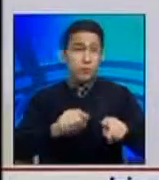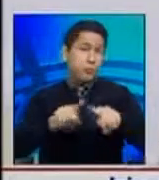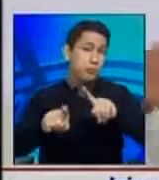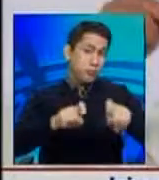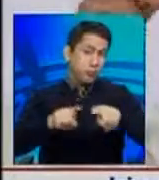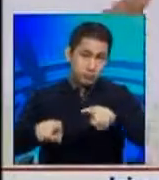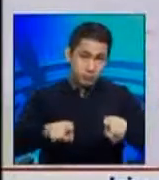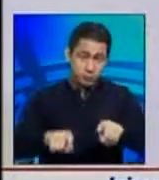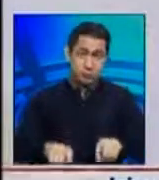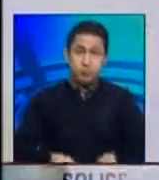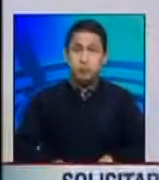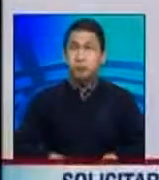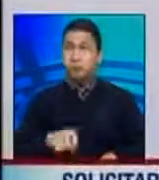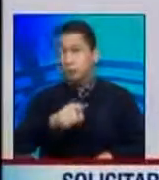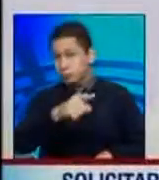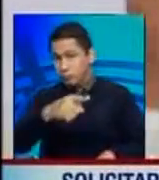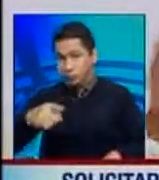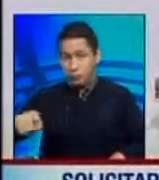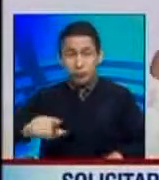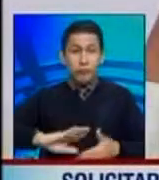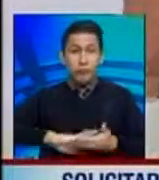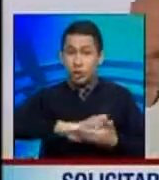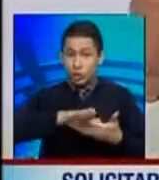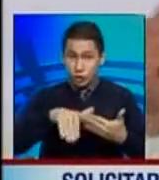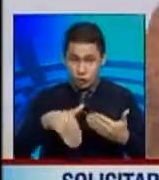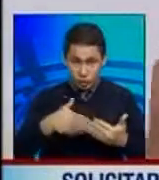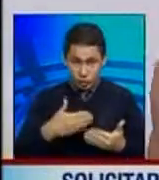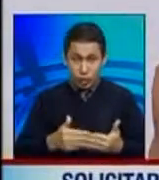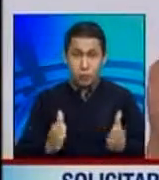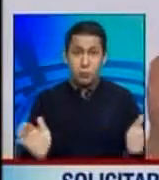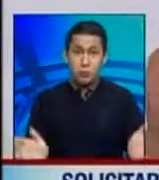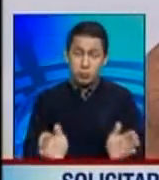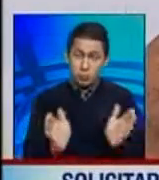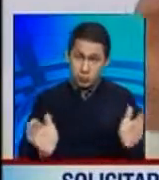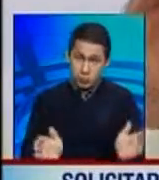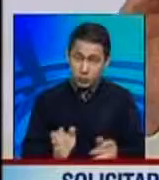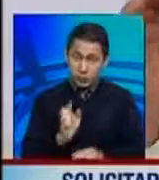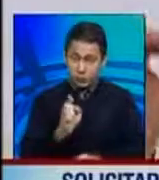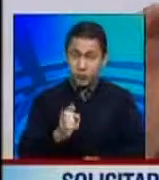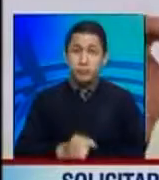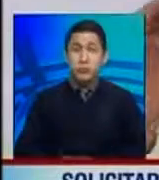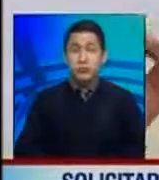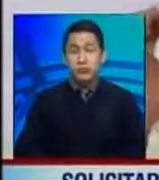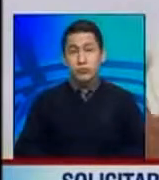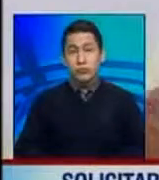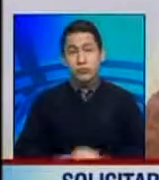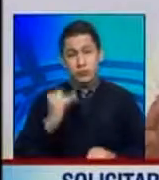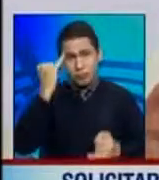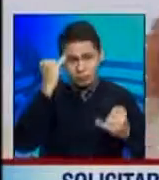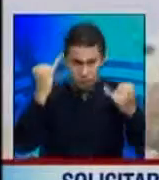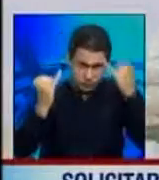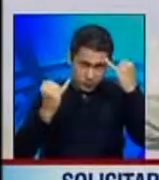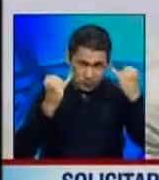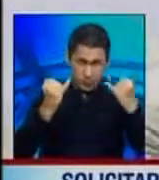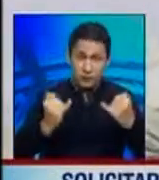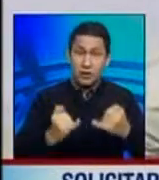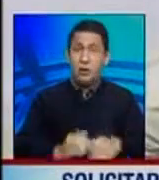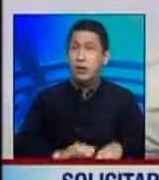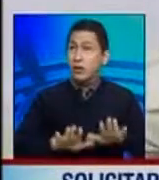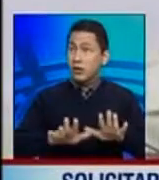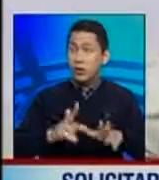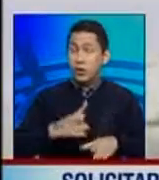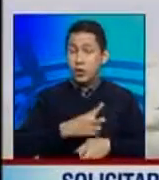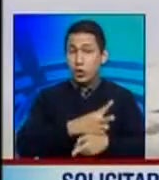consultas, la que ustedes y todos estamos impulsando, la de iniciativa popular, la